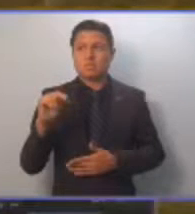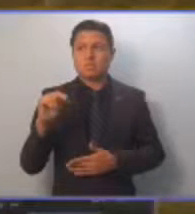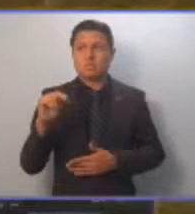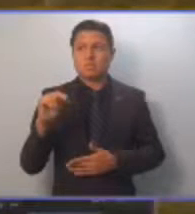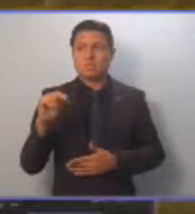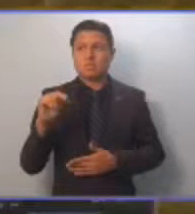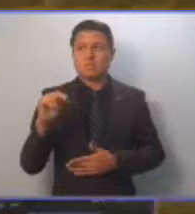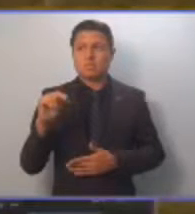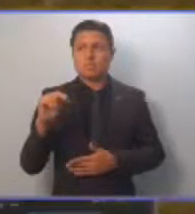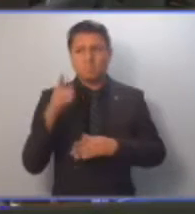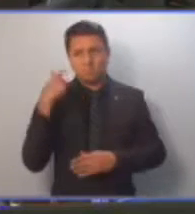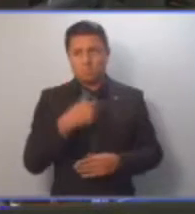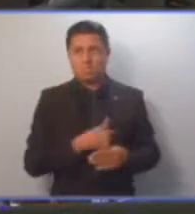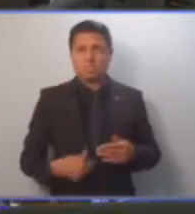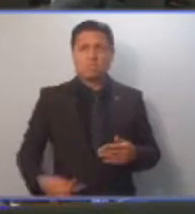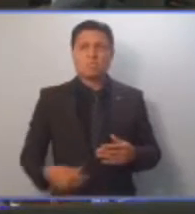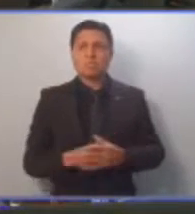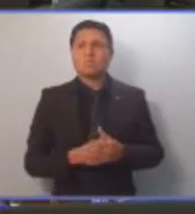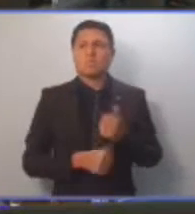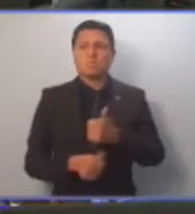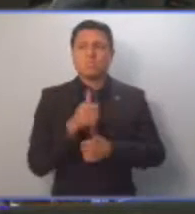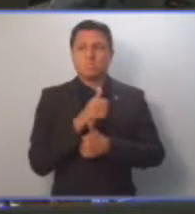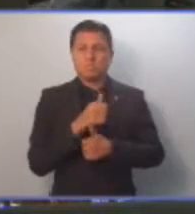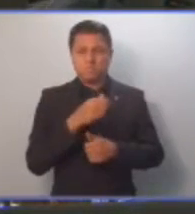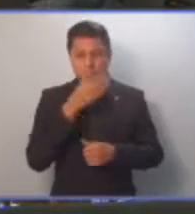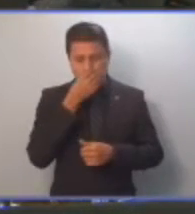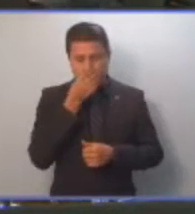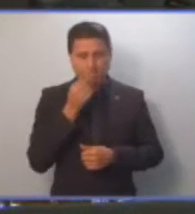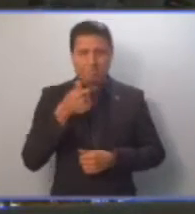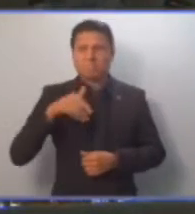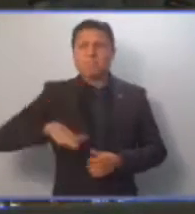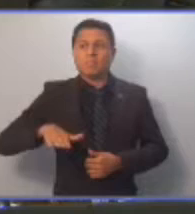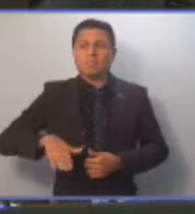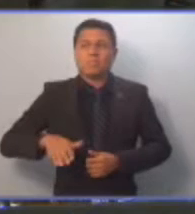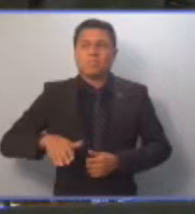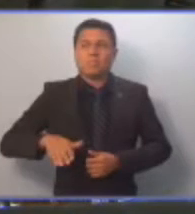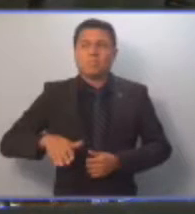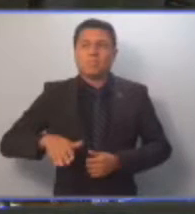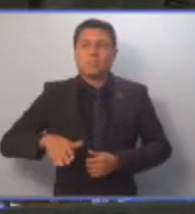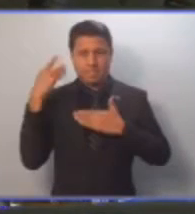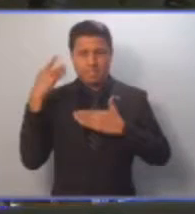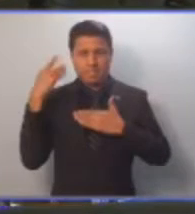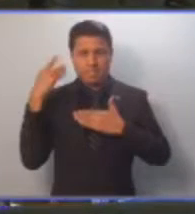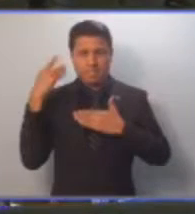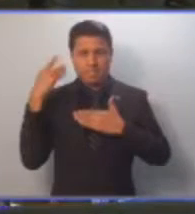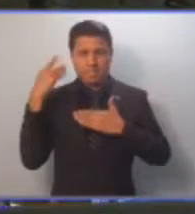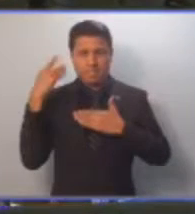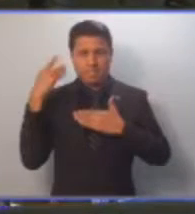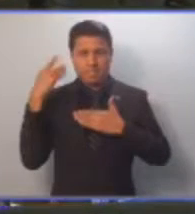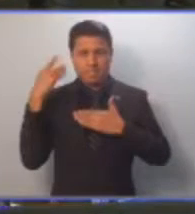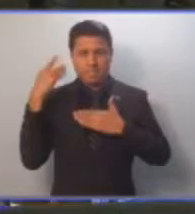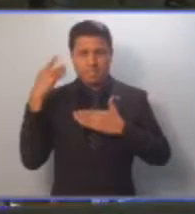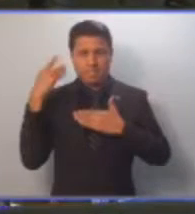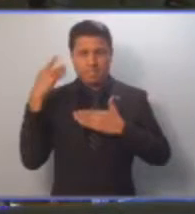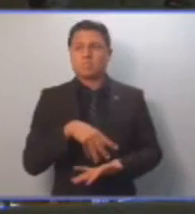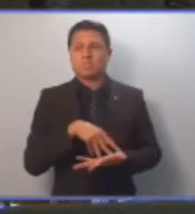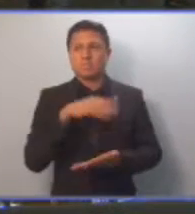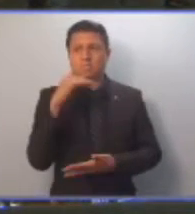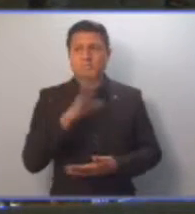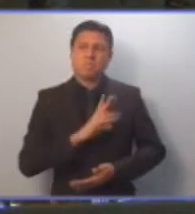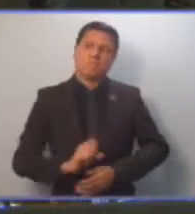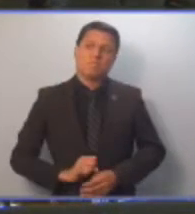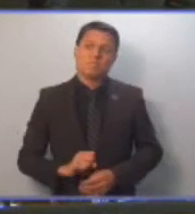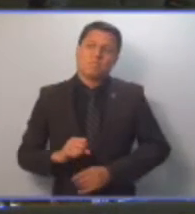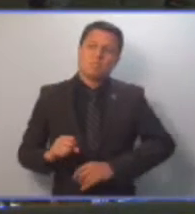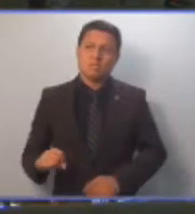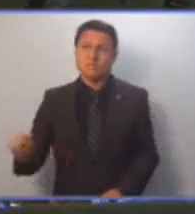Muchas gracias, presidente en funciones. Buenas tardes, diputadas y diputados. Estimado pueblo salvadoreño